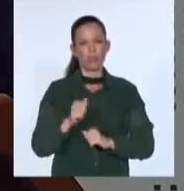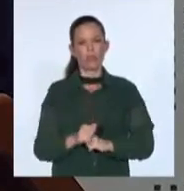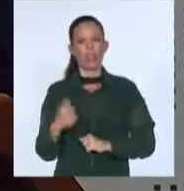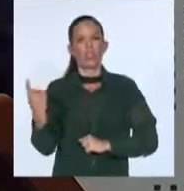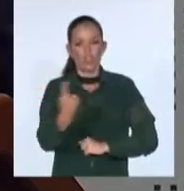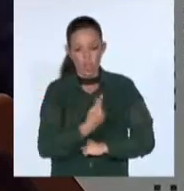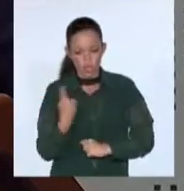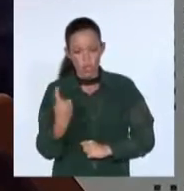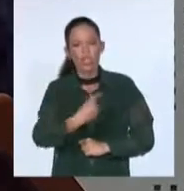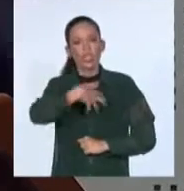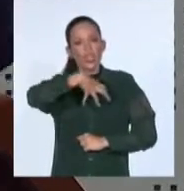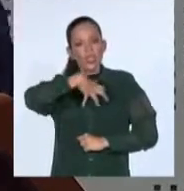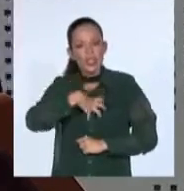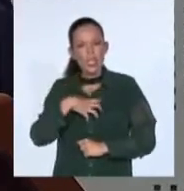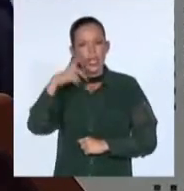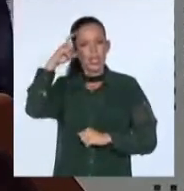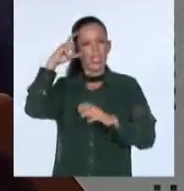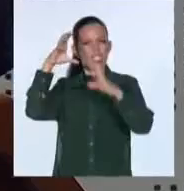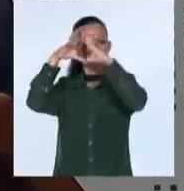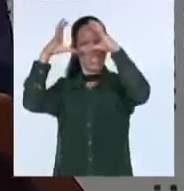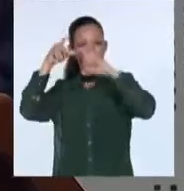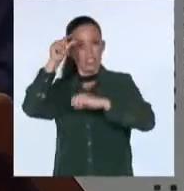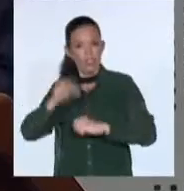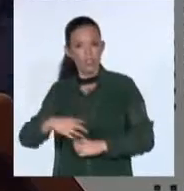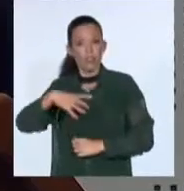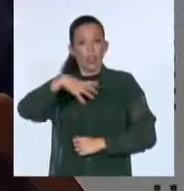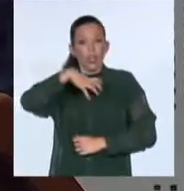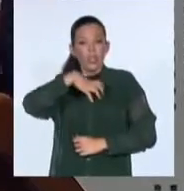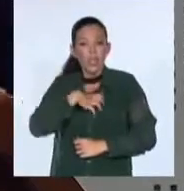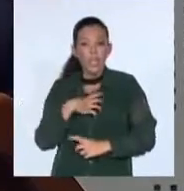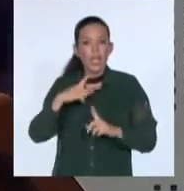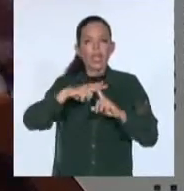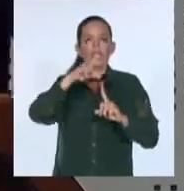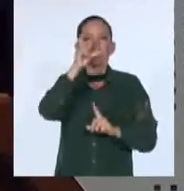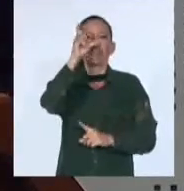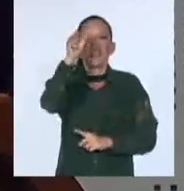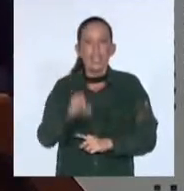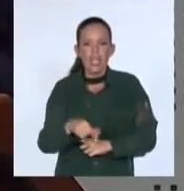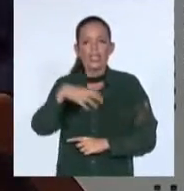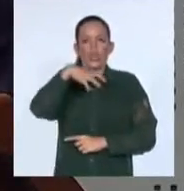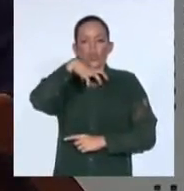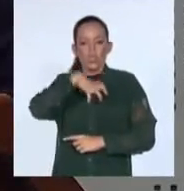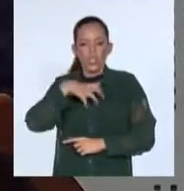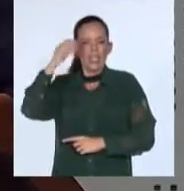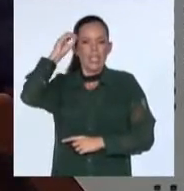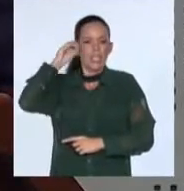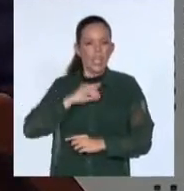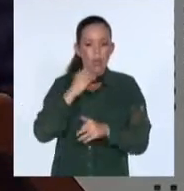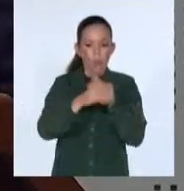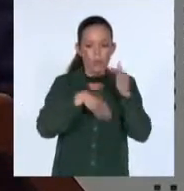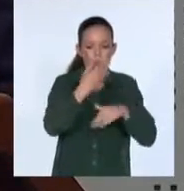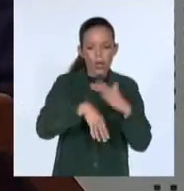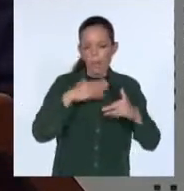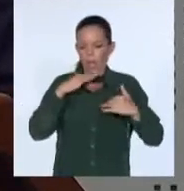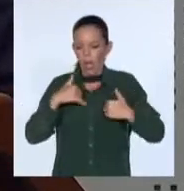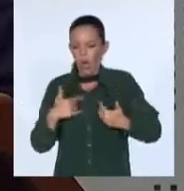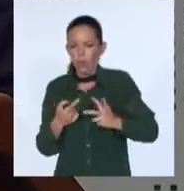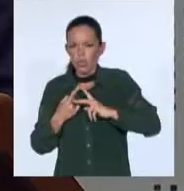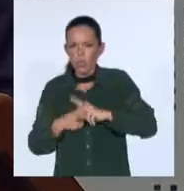científicos, tenemos los técnicos, tenemos los mismos problemas, sabemos lo que debemos atacar.